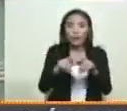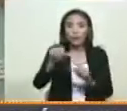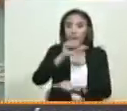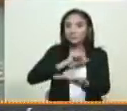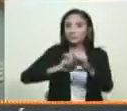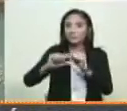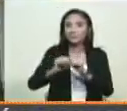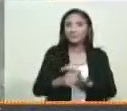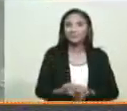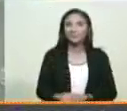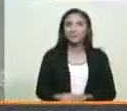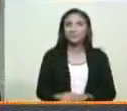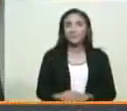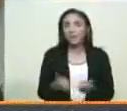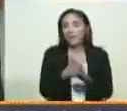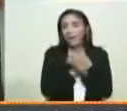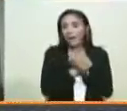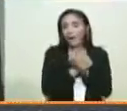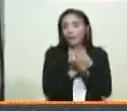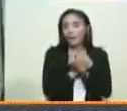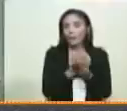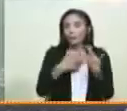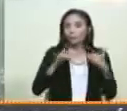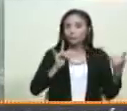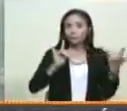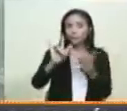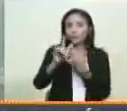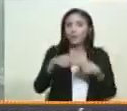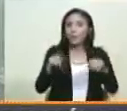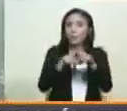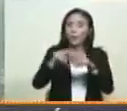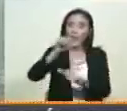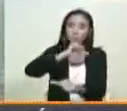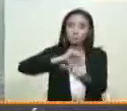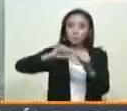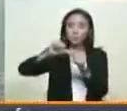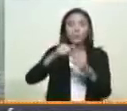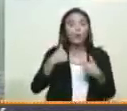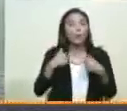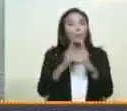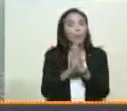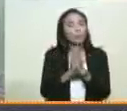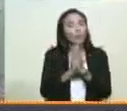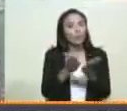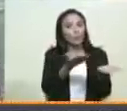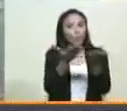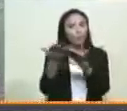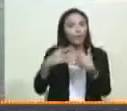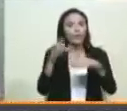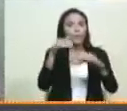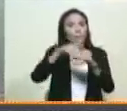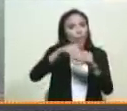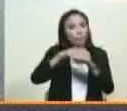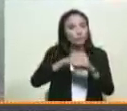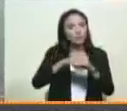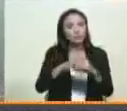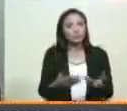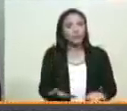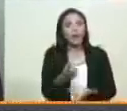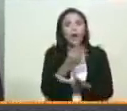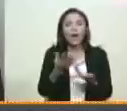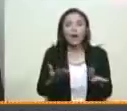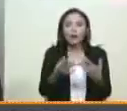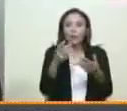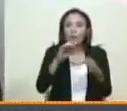y amor con amor se paga. Yo los invito a todos a votar con su carnet de la patria.